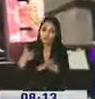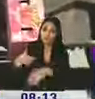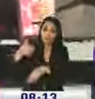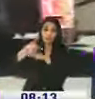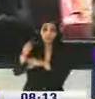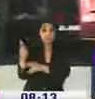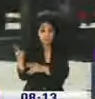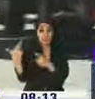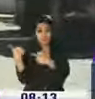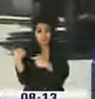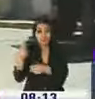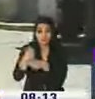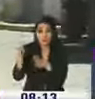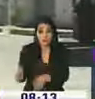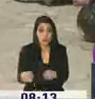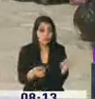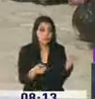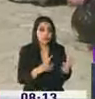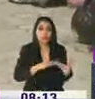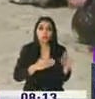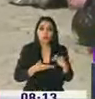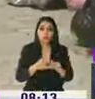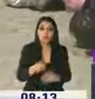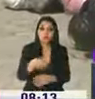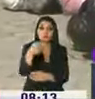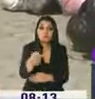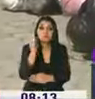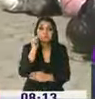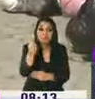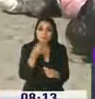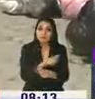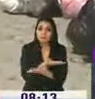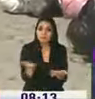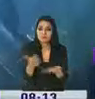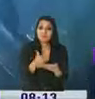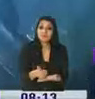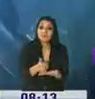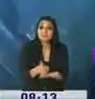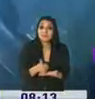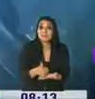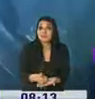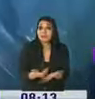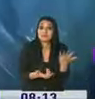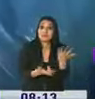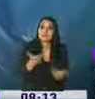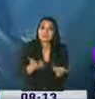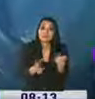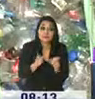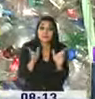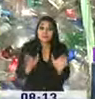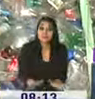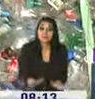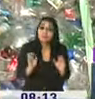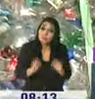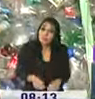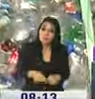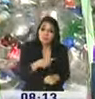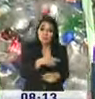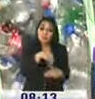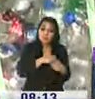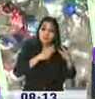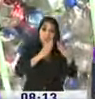autoridades, trabajadores y ciudadanía. En un próximo reportaje expondremos los beneficios que generarían para los quiteños el que desde los